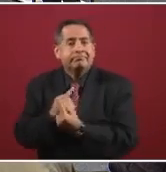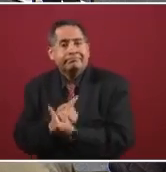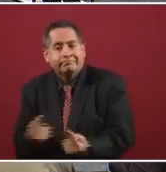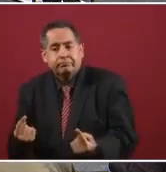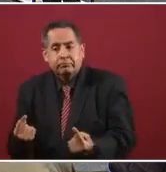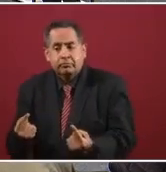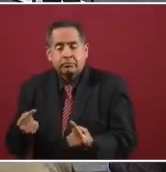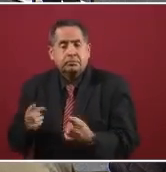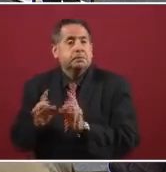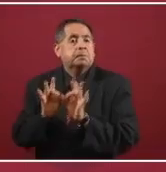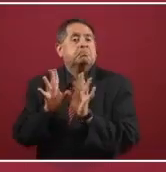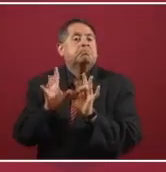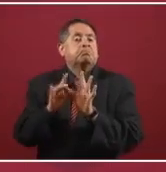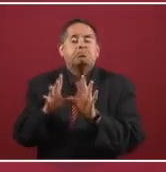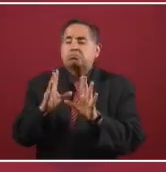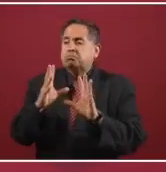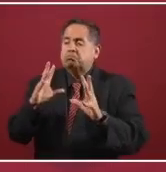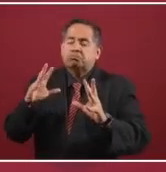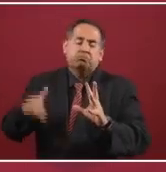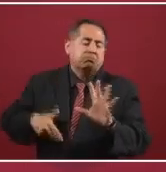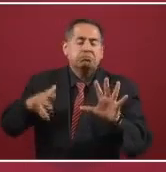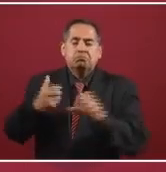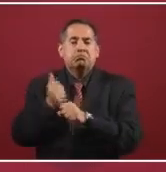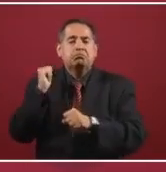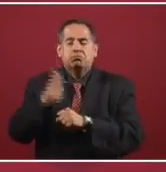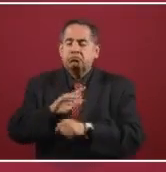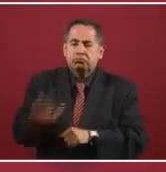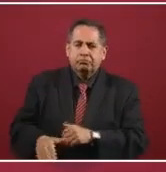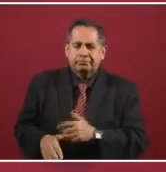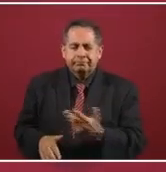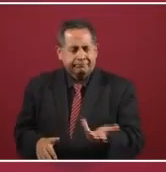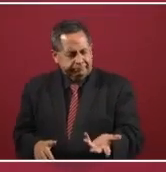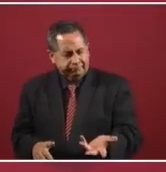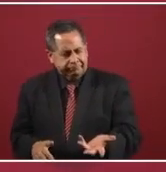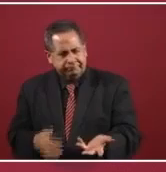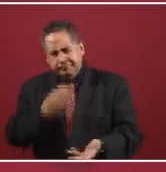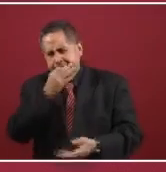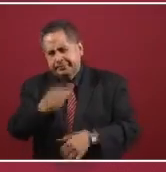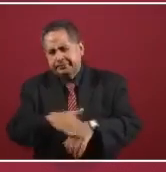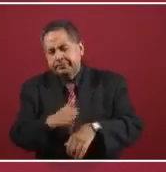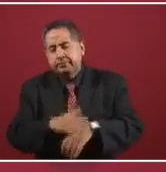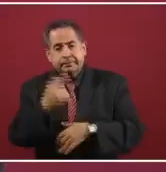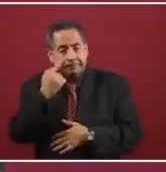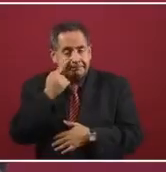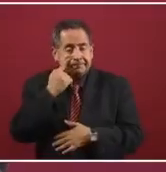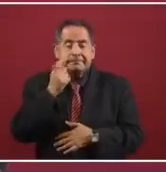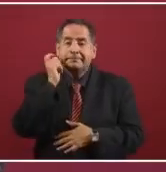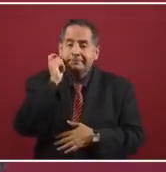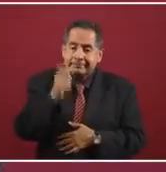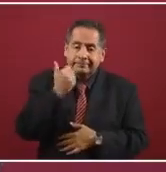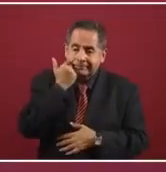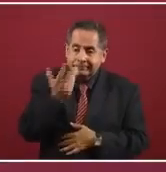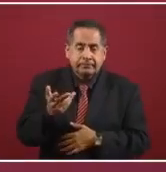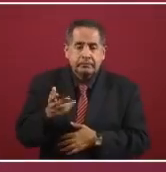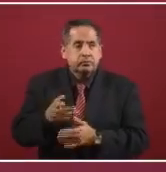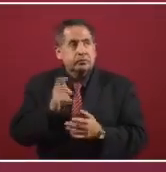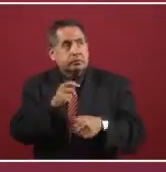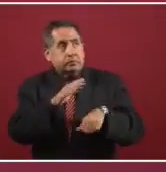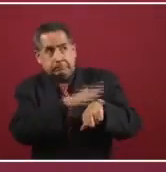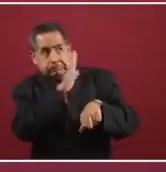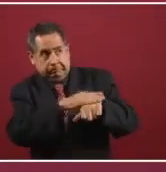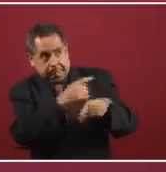Puede pasar una tragedia. ¿Por qué te menciono esto? Porque lo que se quiere no es que pasemos la